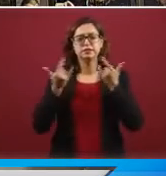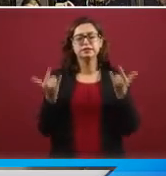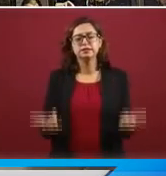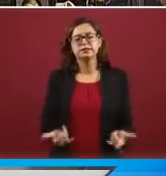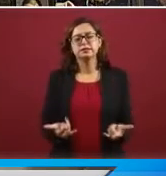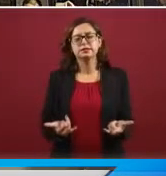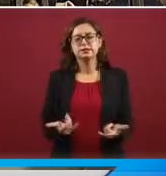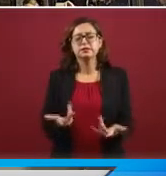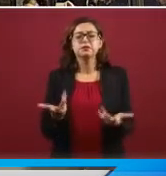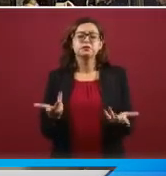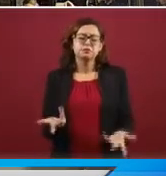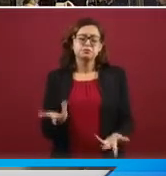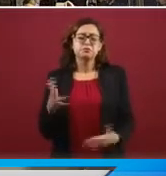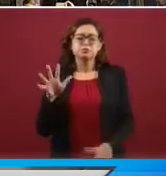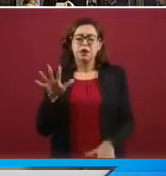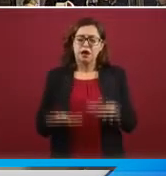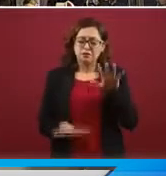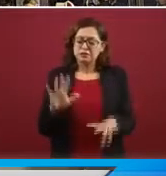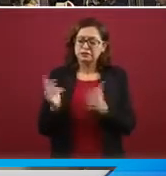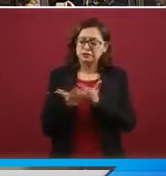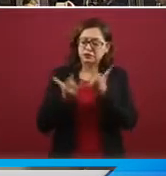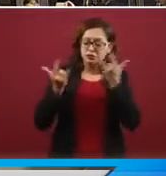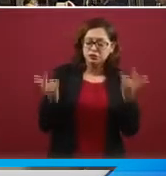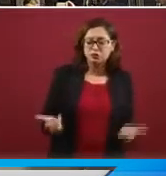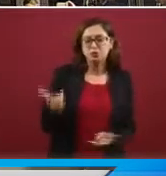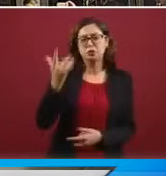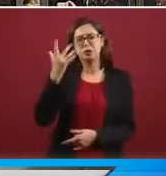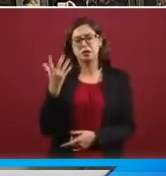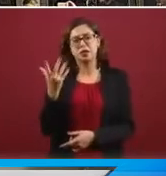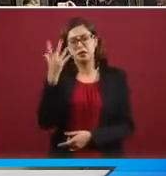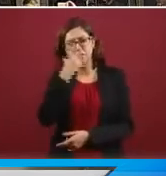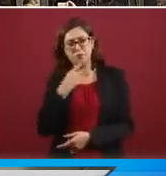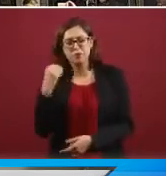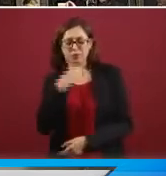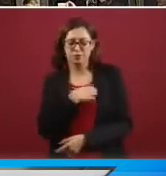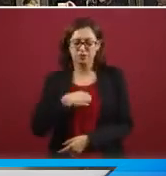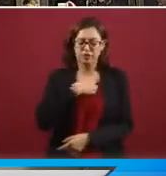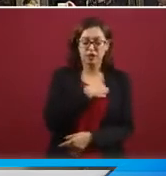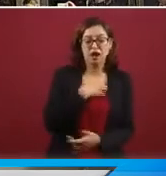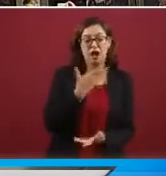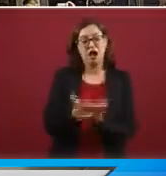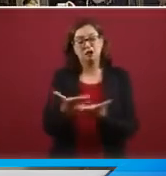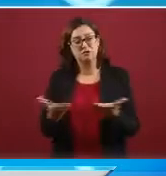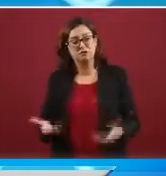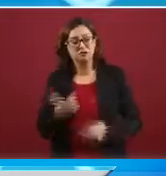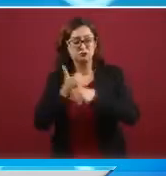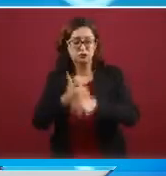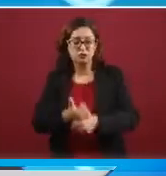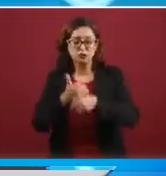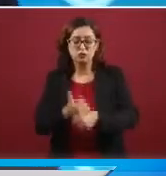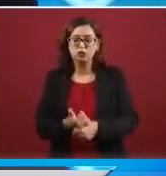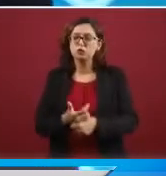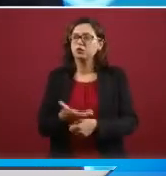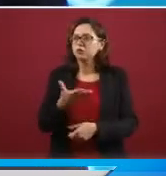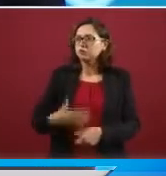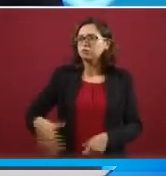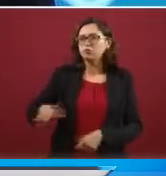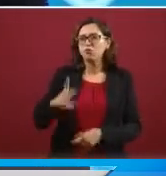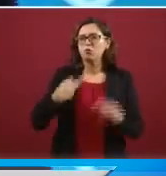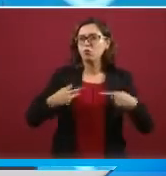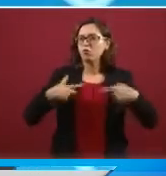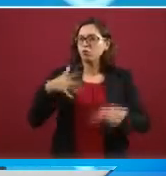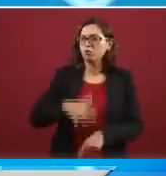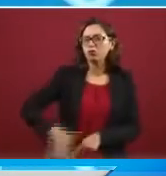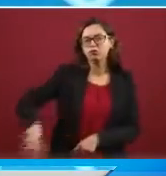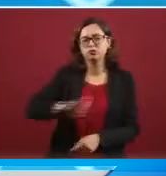encuentro. Destaca la participación del programa Sembrando Vida en Guatemala, El Salvador y Honduras, con el objetivo de fortalecer el desarrollo de la región